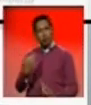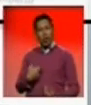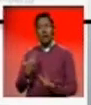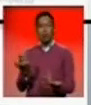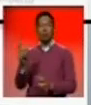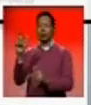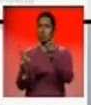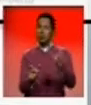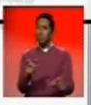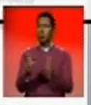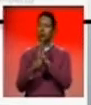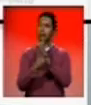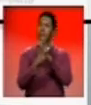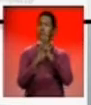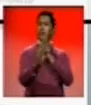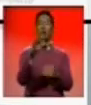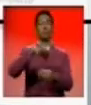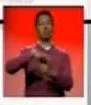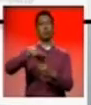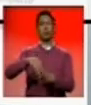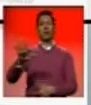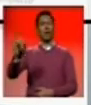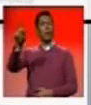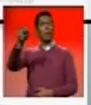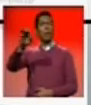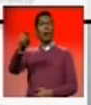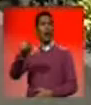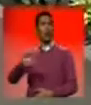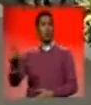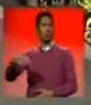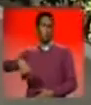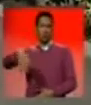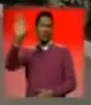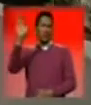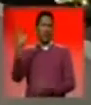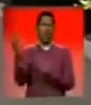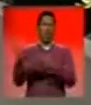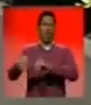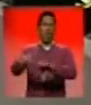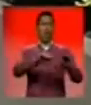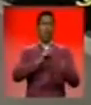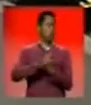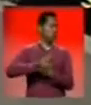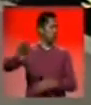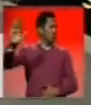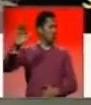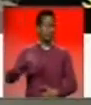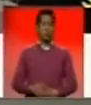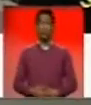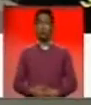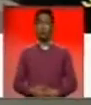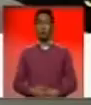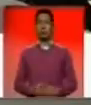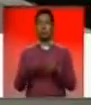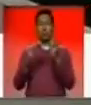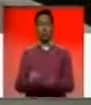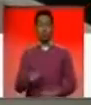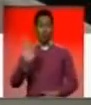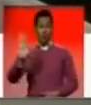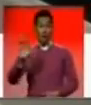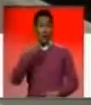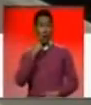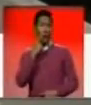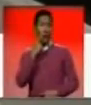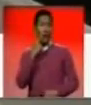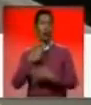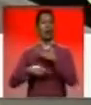electoral en cada elección. Y Páez busca ruido en otro lado. Pedro Restrepo también explicó las razones por las que sus hijos aparecen